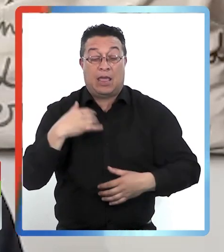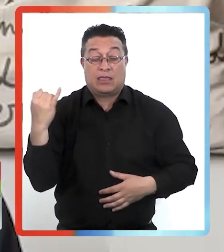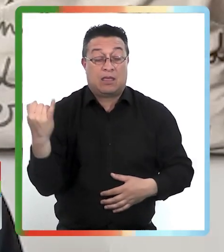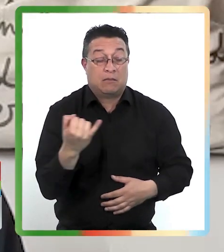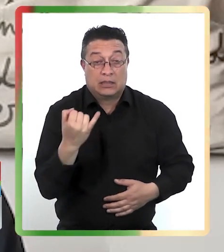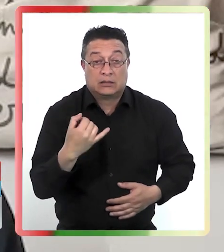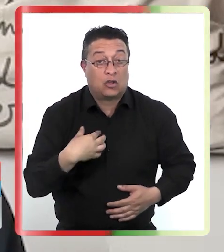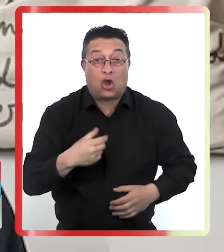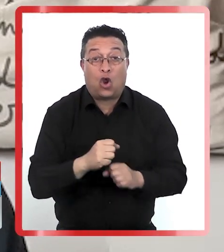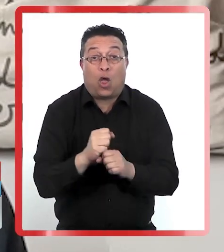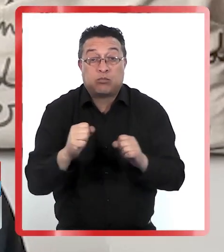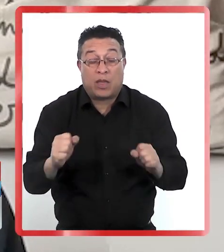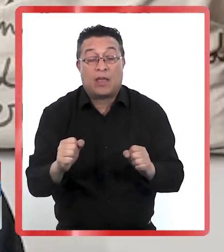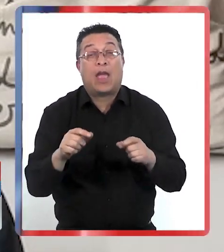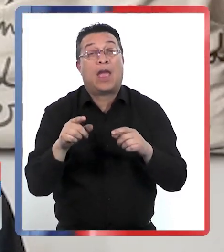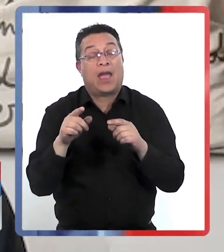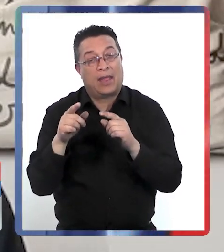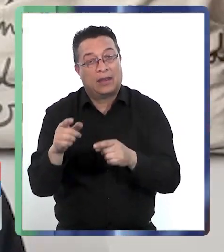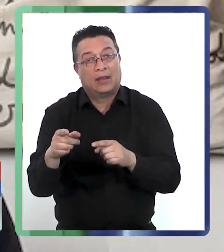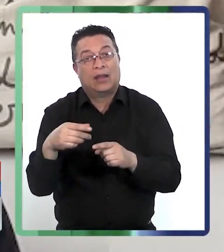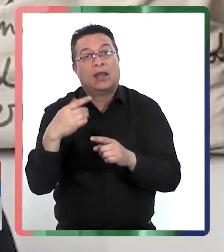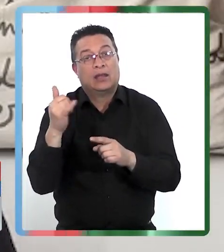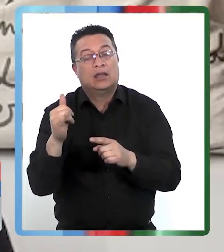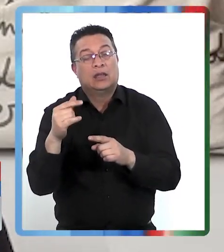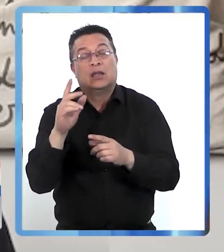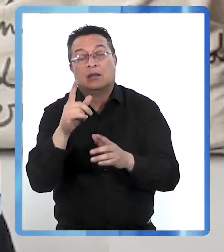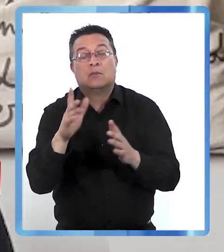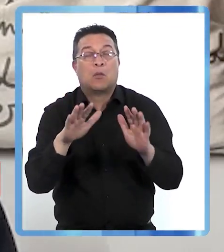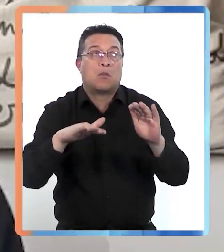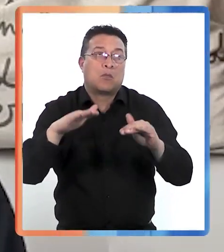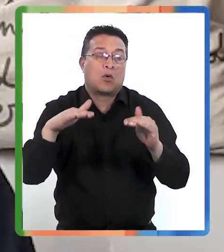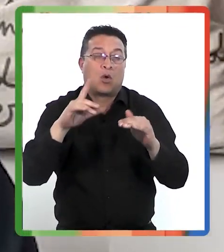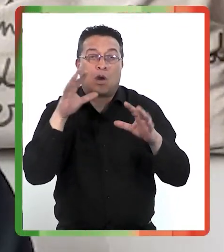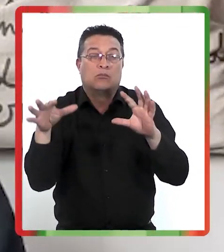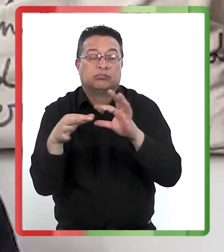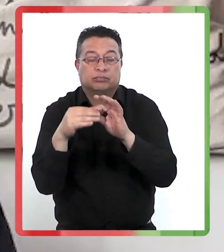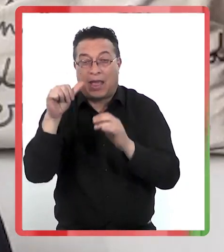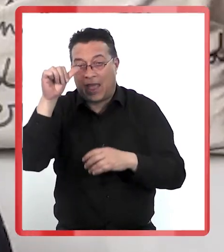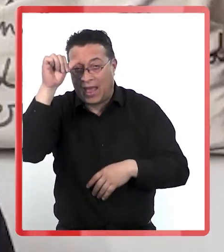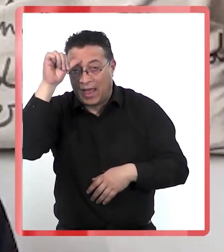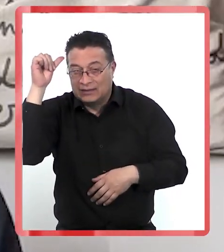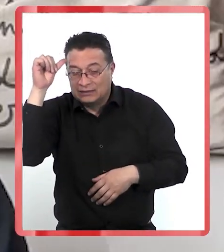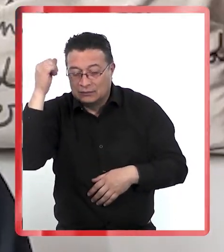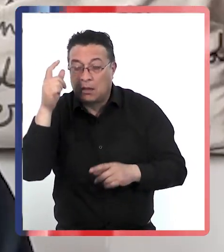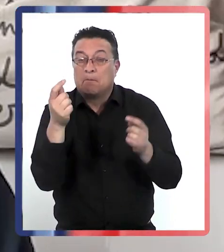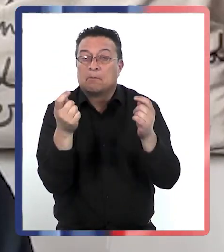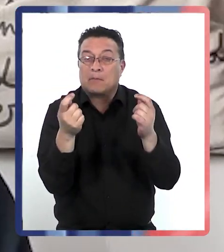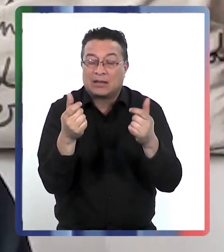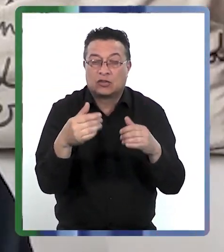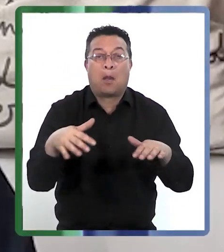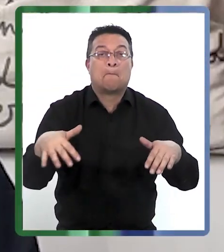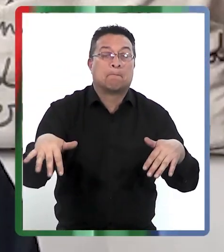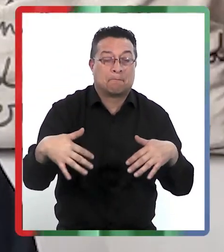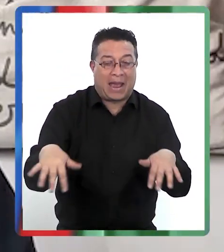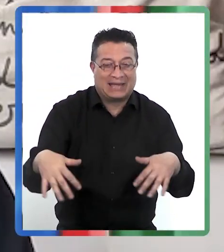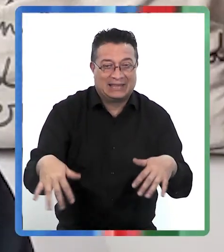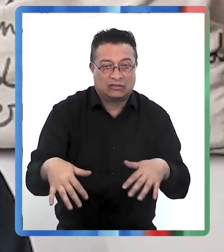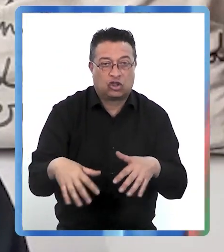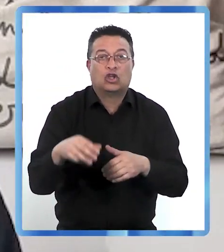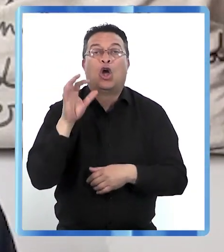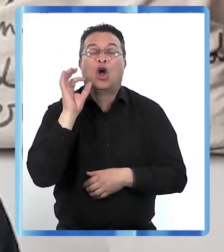afecta su independencia, tipo algo. Tipo, por ejemplo, enfermedad de Alzheimer o tipo enfermedad de